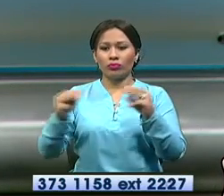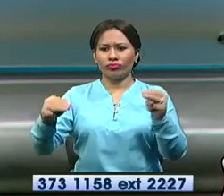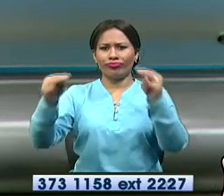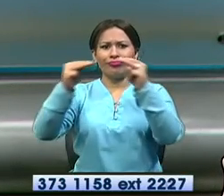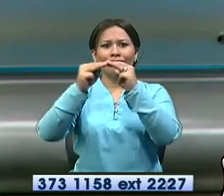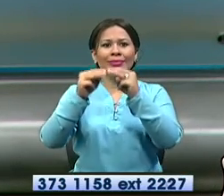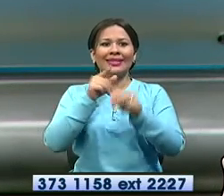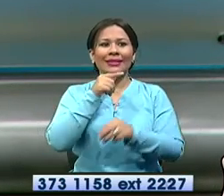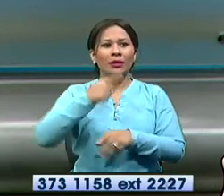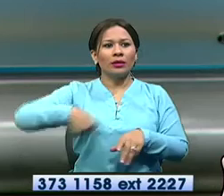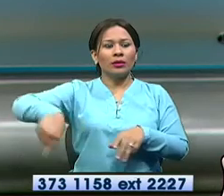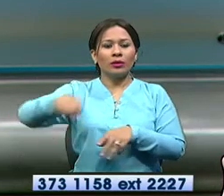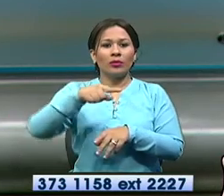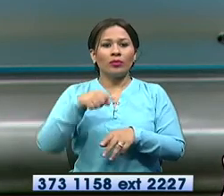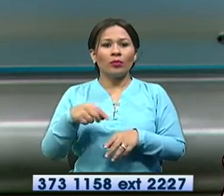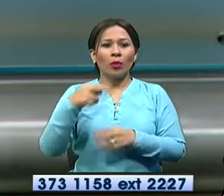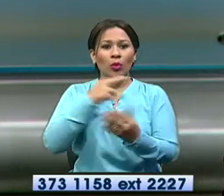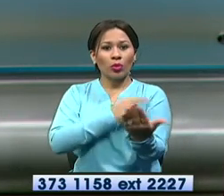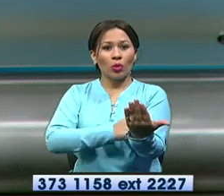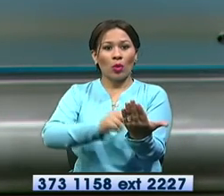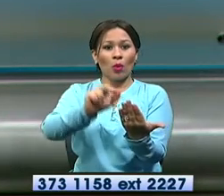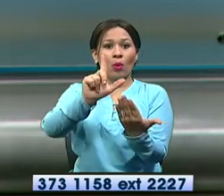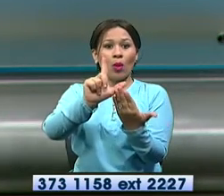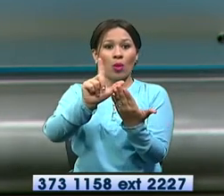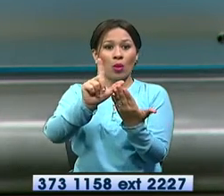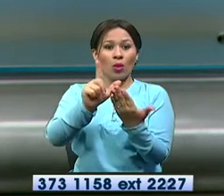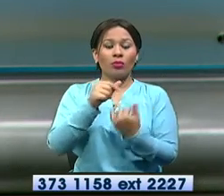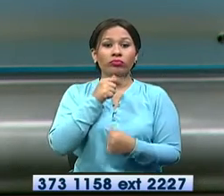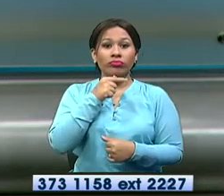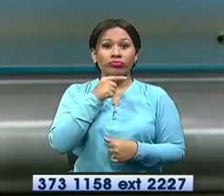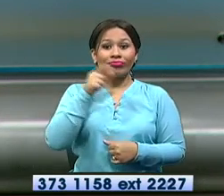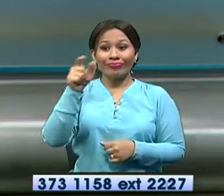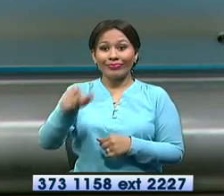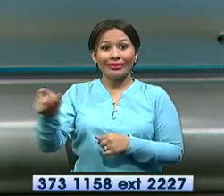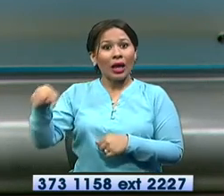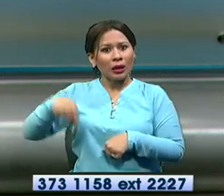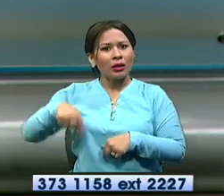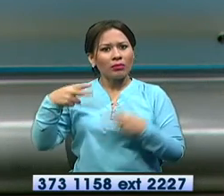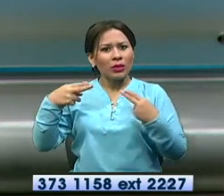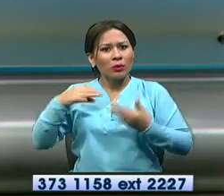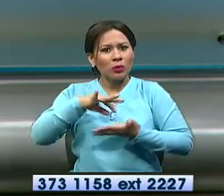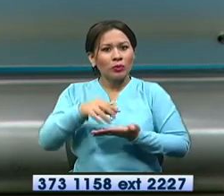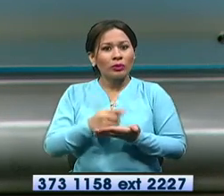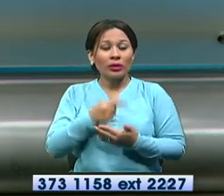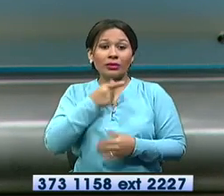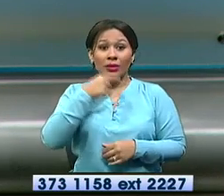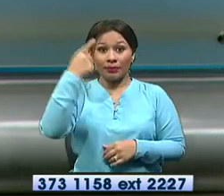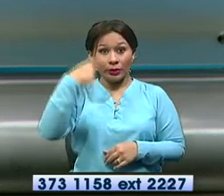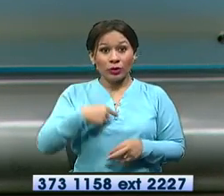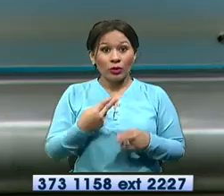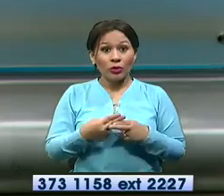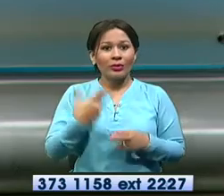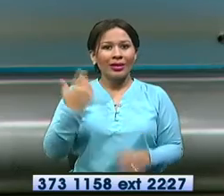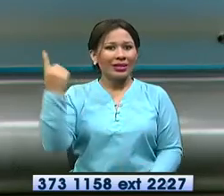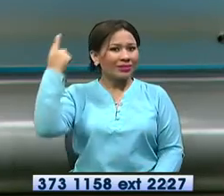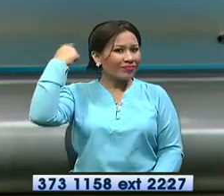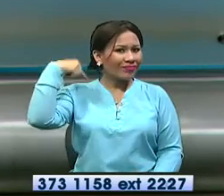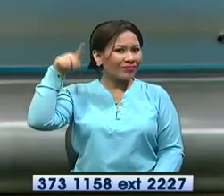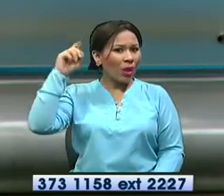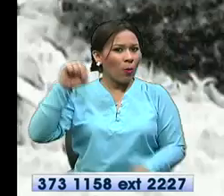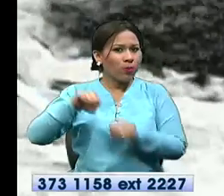el recinto San Miguel del Cantón Novol en la provincia del Guayas. La víctima, que no ha sido aún identificada, tenía un golpe.